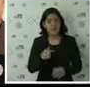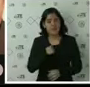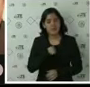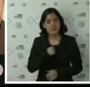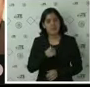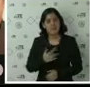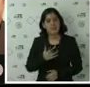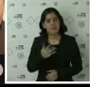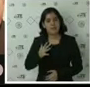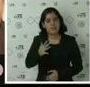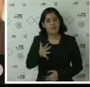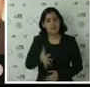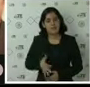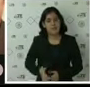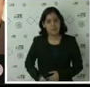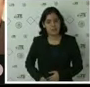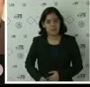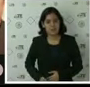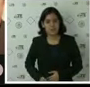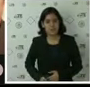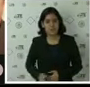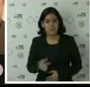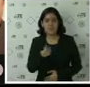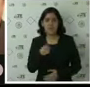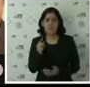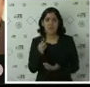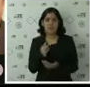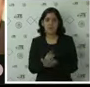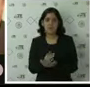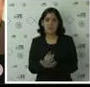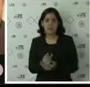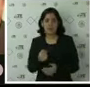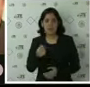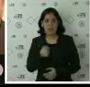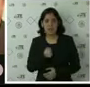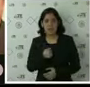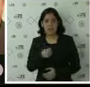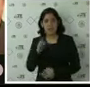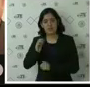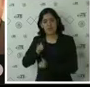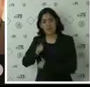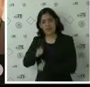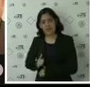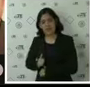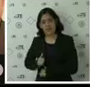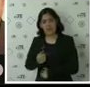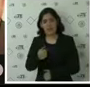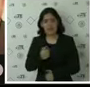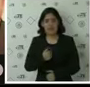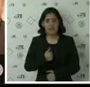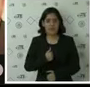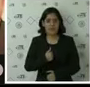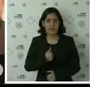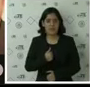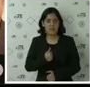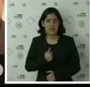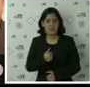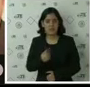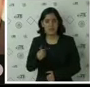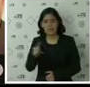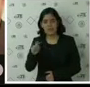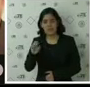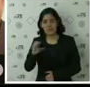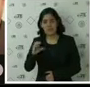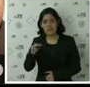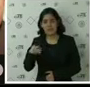ustedes, les agradezco no solo a título de pleno, no solo a título de la institución que hoy represento, sino a título personal.